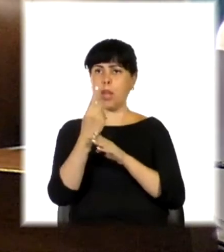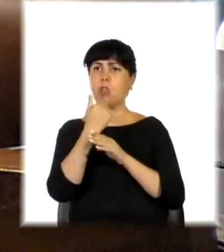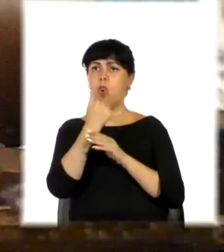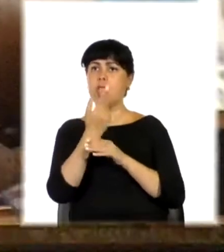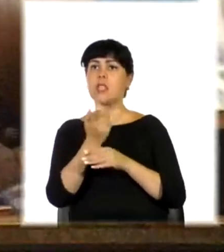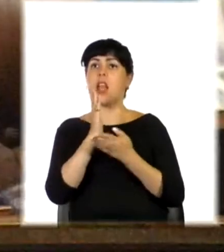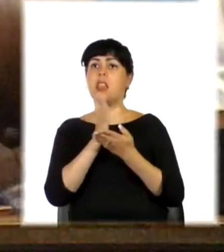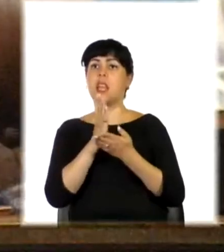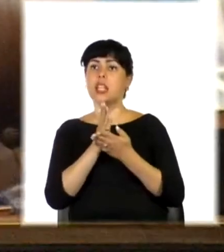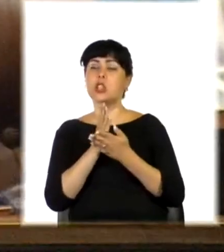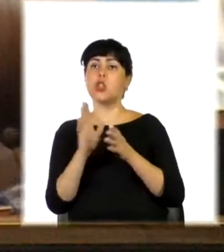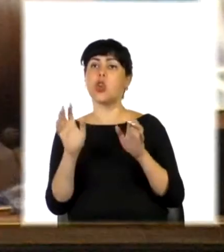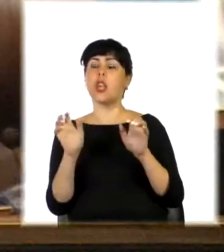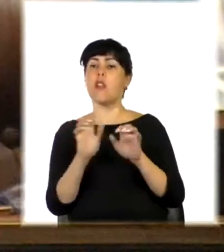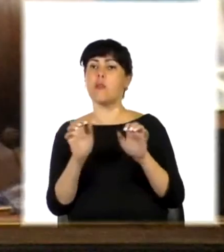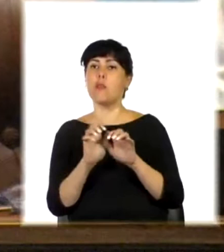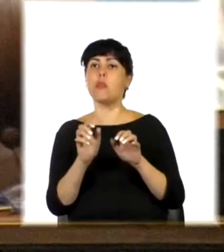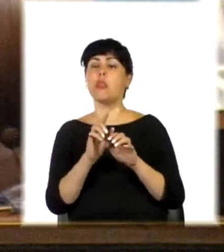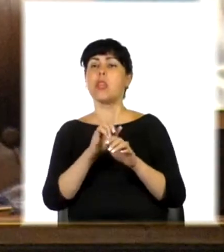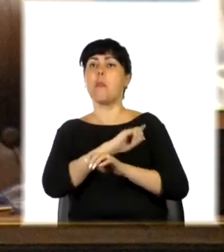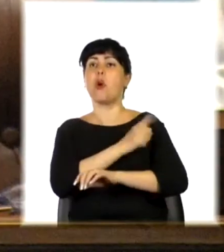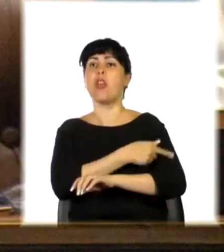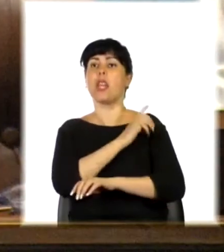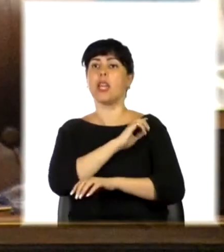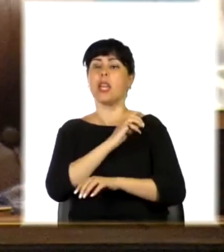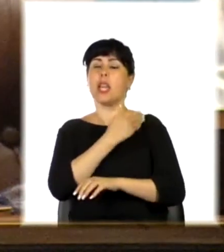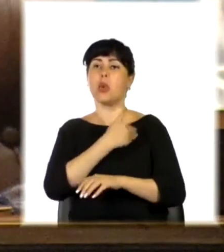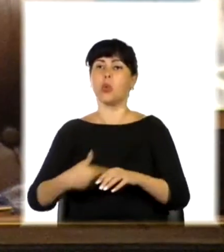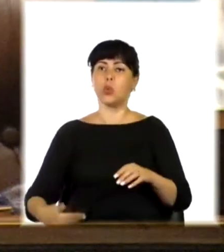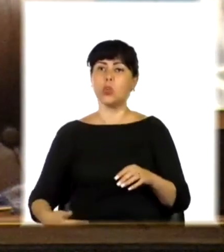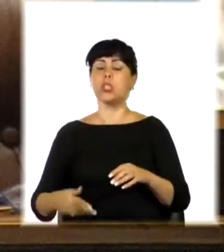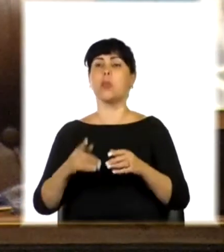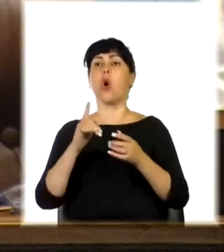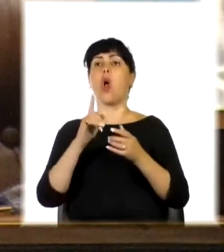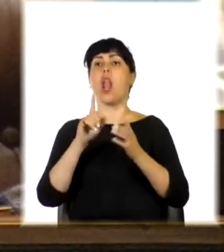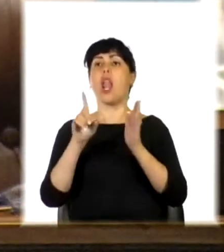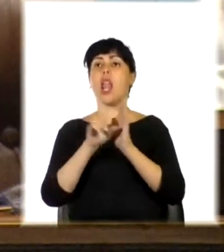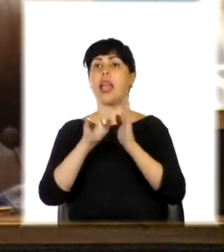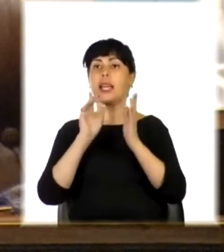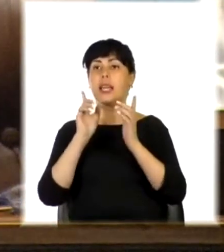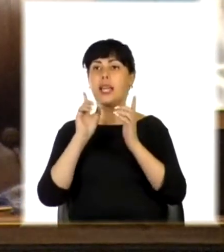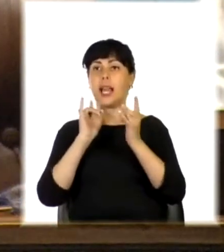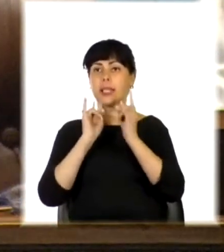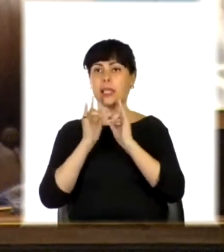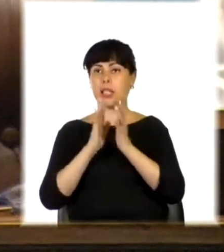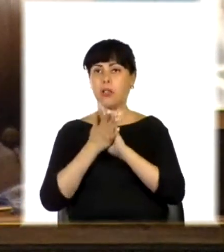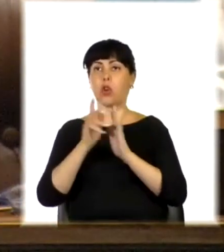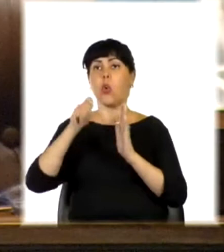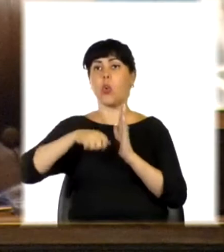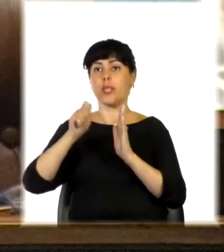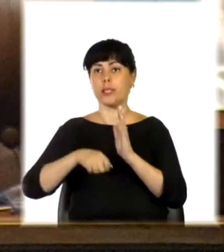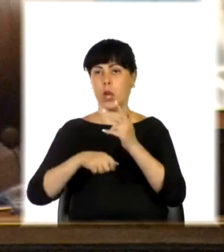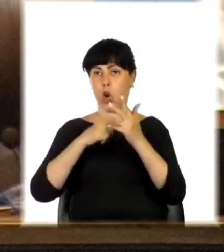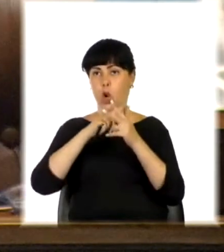derecho de los funcionarios del poder ejecutivo legislativo y judicial del tribunal de lo contencioso-administrativo del tribunal